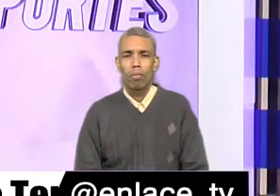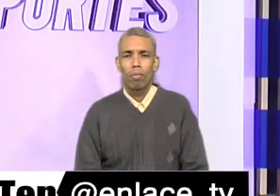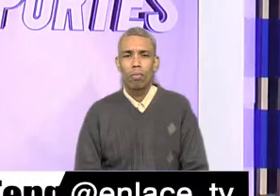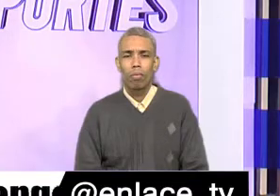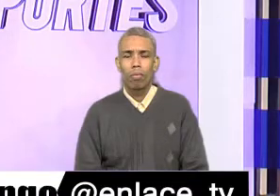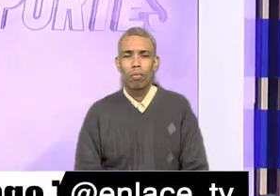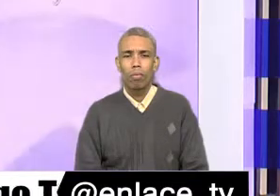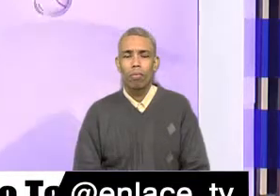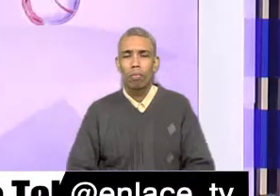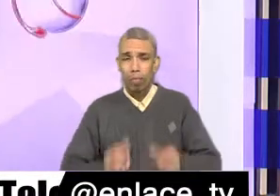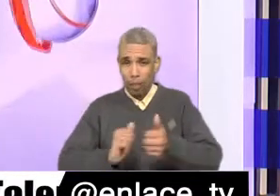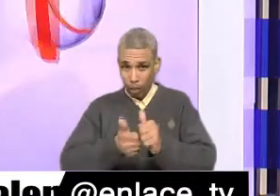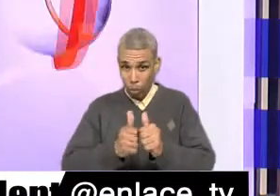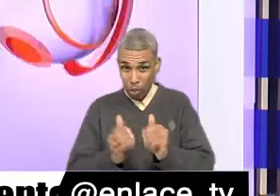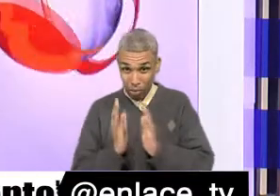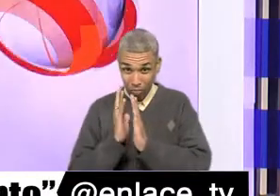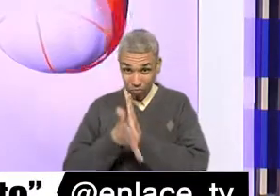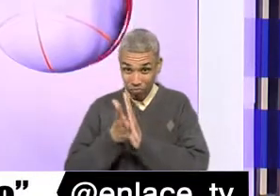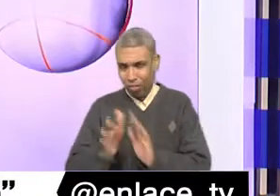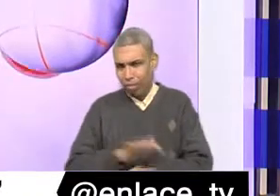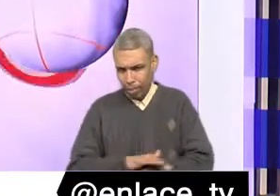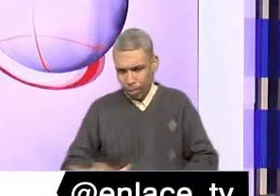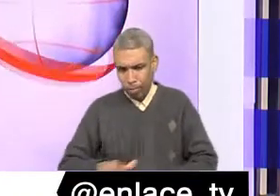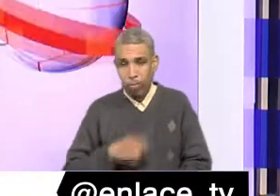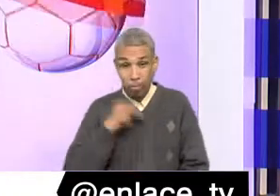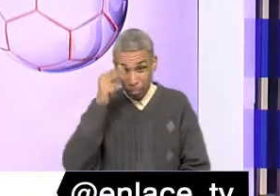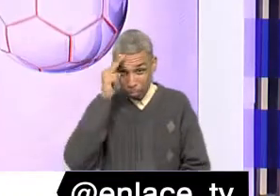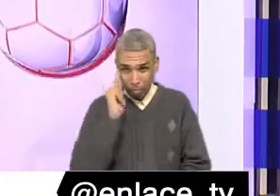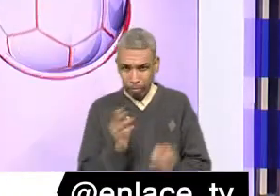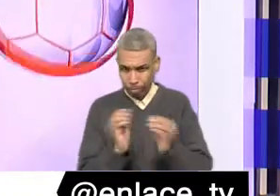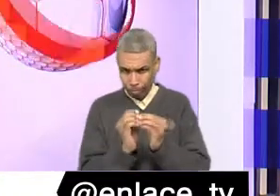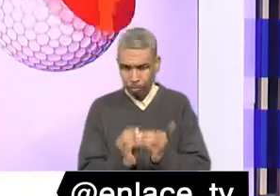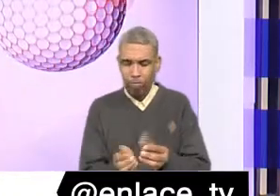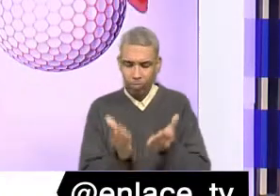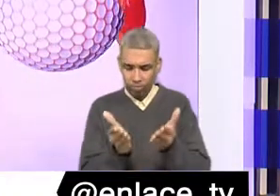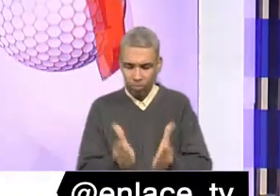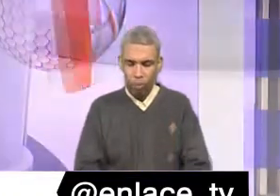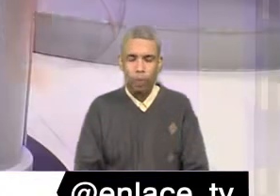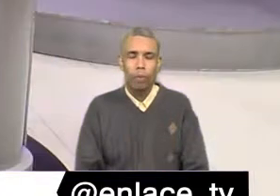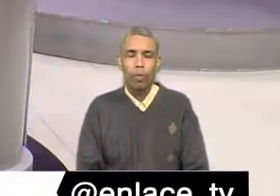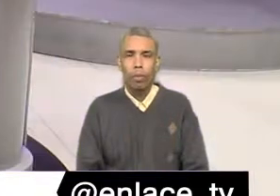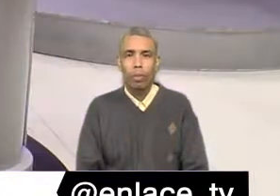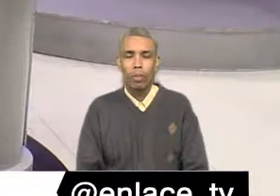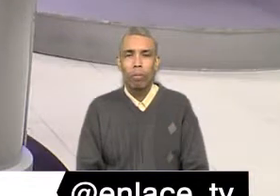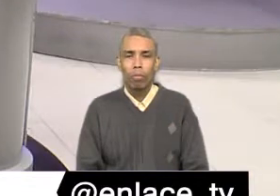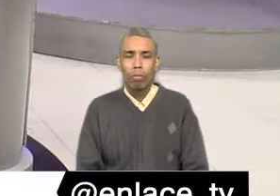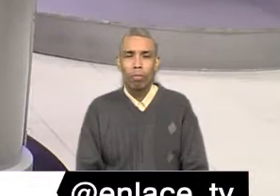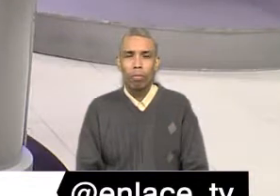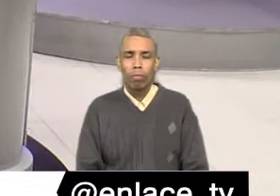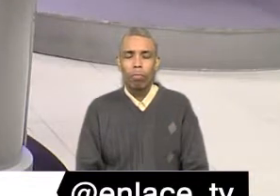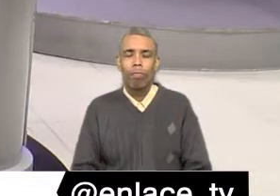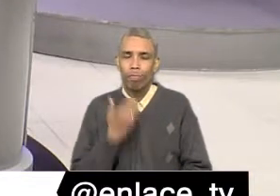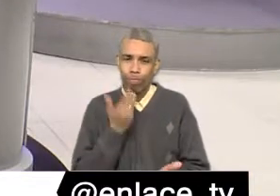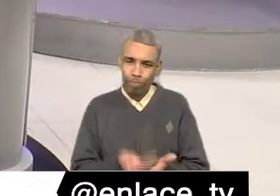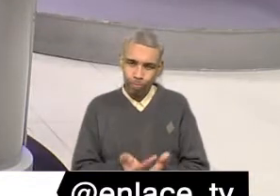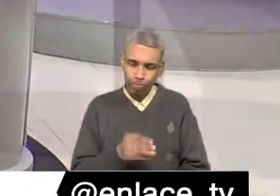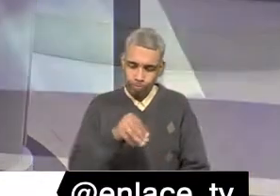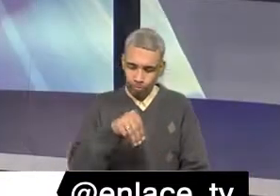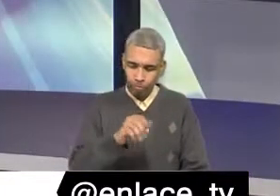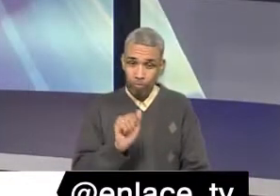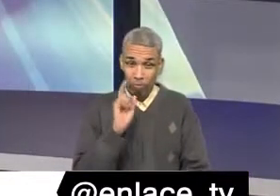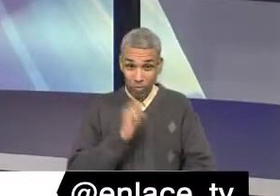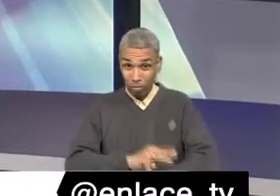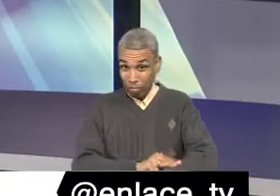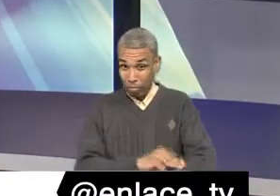Y hasta aquí la información deportiva en Enlace Noticias. Neila tiene más información. Gracias, Marlon. Así es, hacemos primero